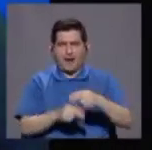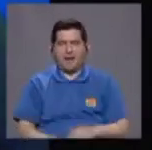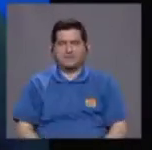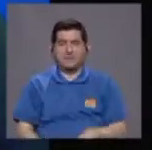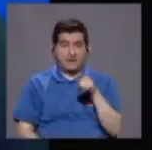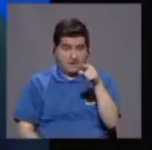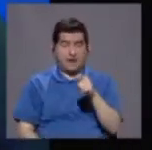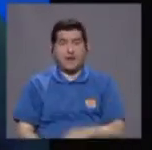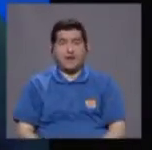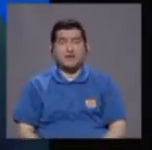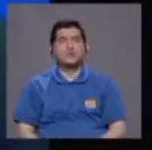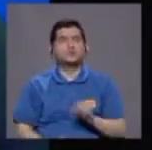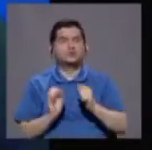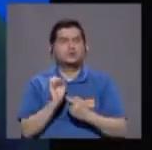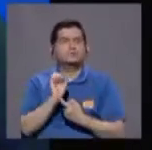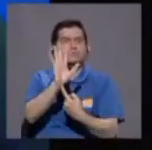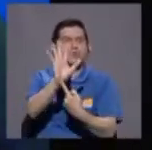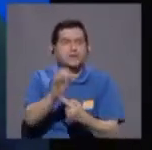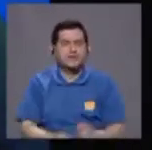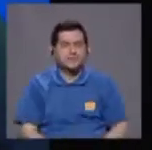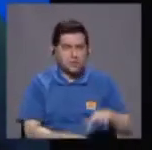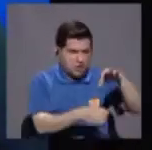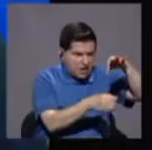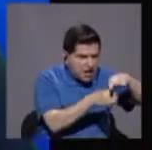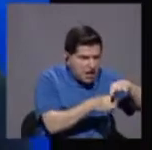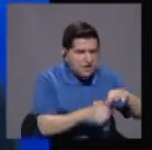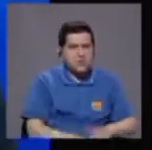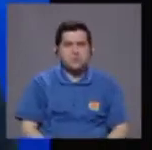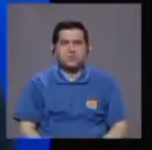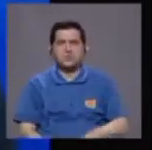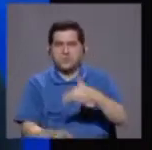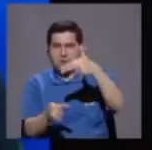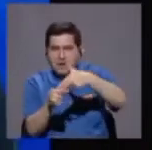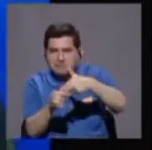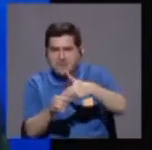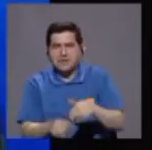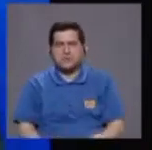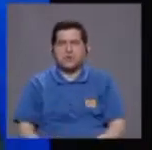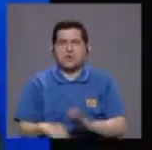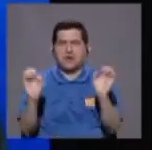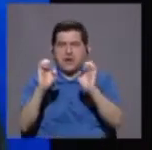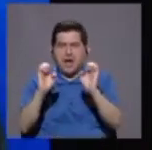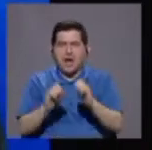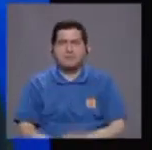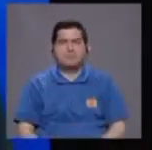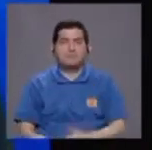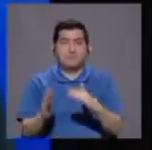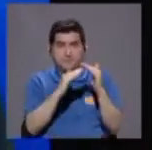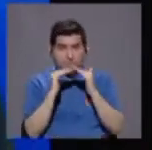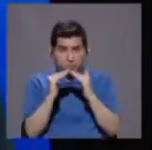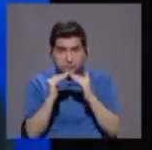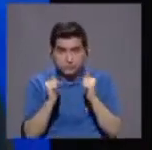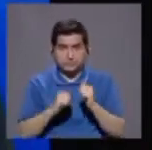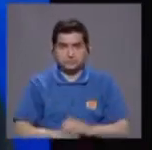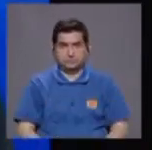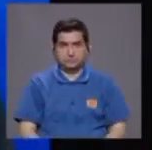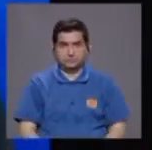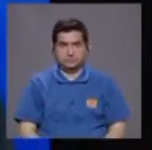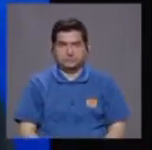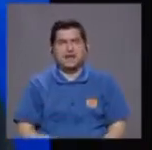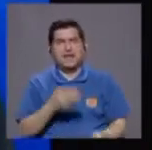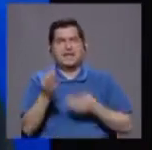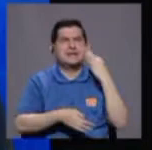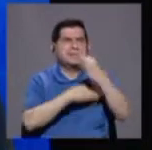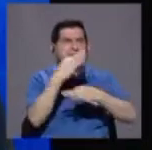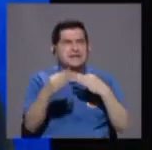de agricultura, de petróleo, de energía, etcétera, ¿no? De población, un poco con el